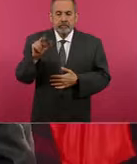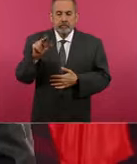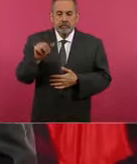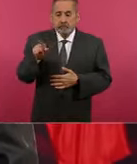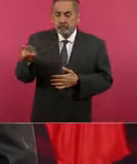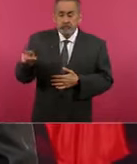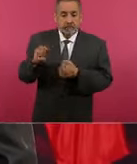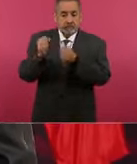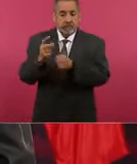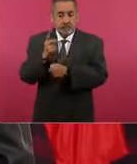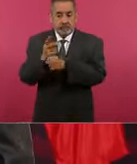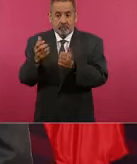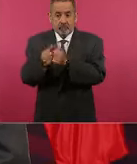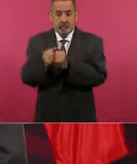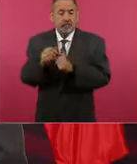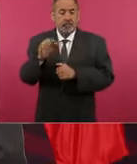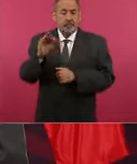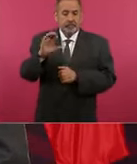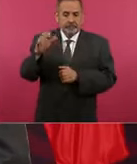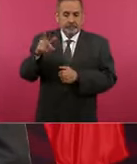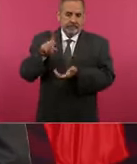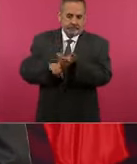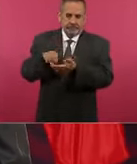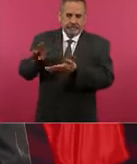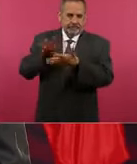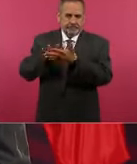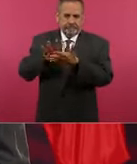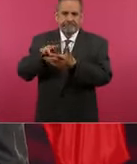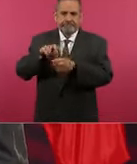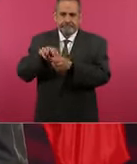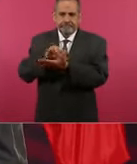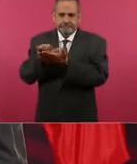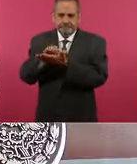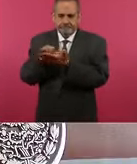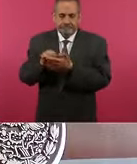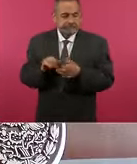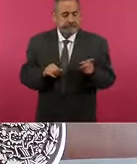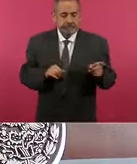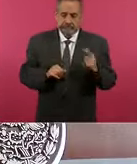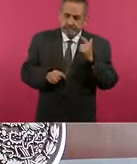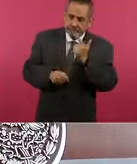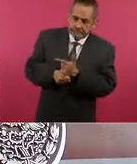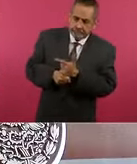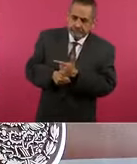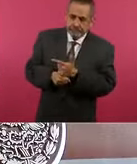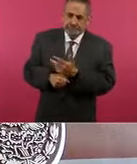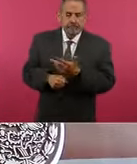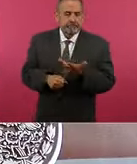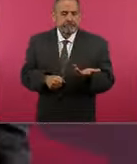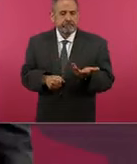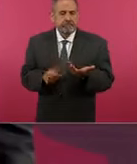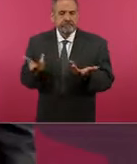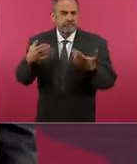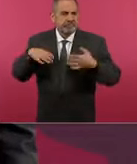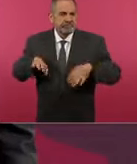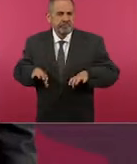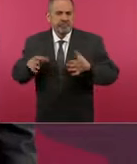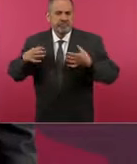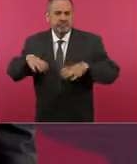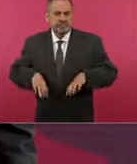el de seguridad de Calderón, que está ahora en la cárcel en Nueva York, estaba acumulando